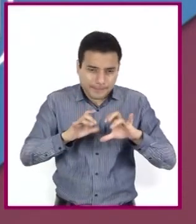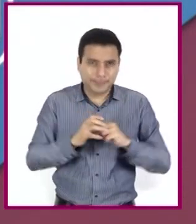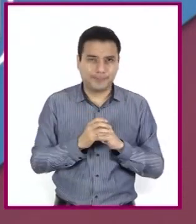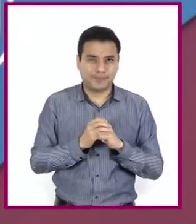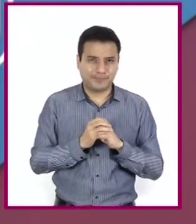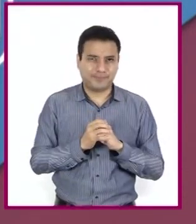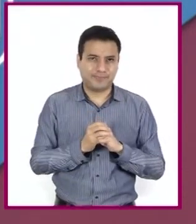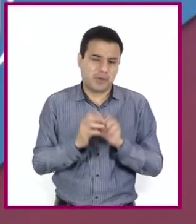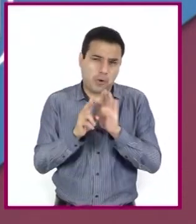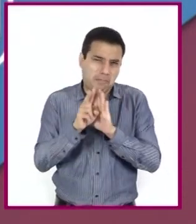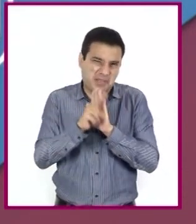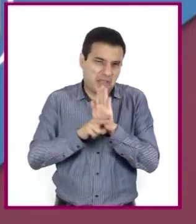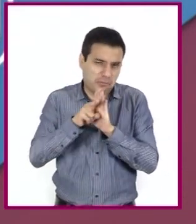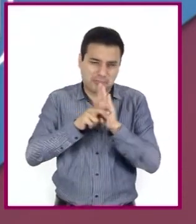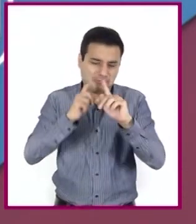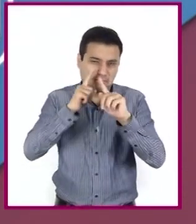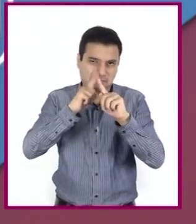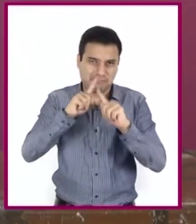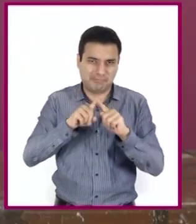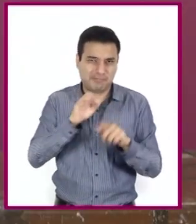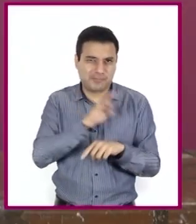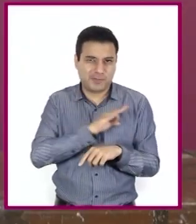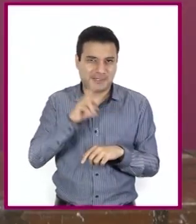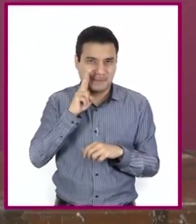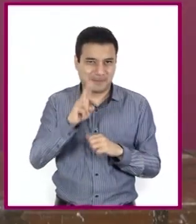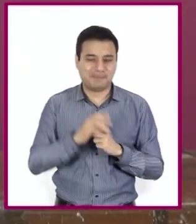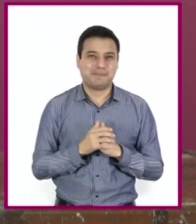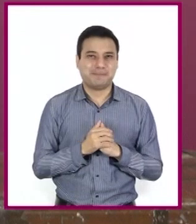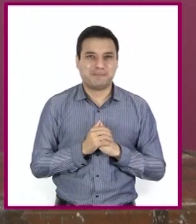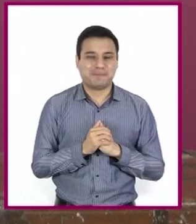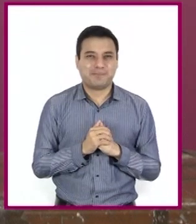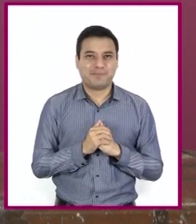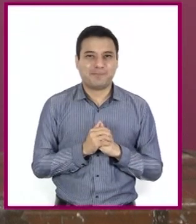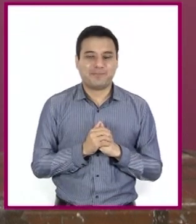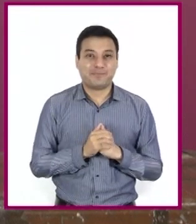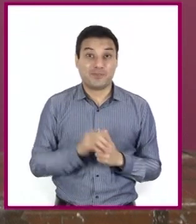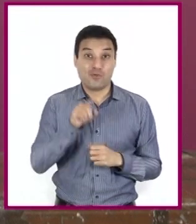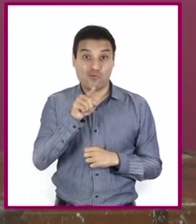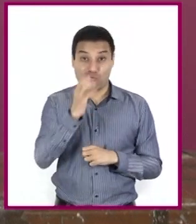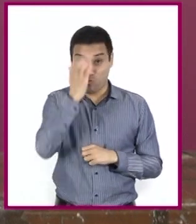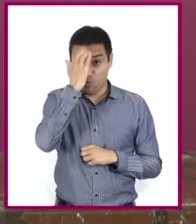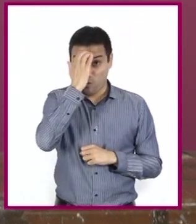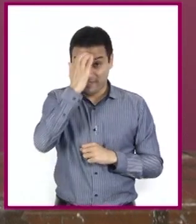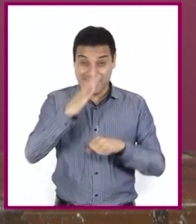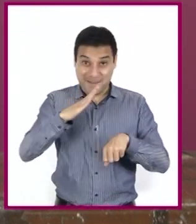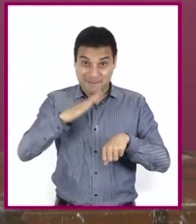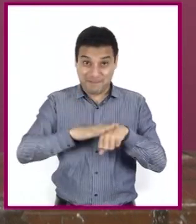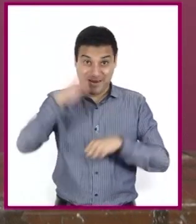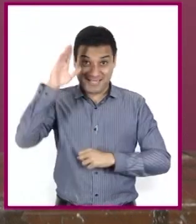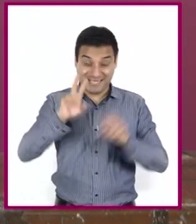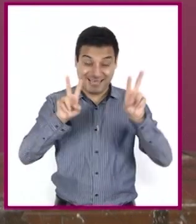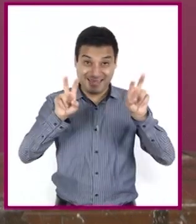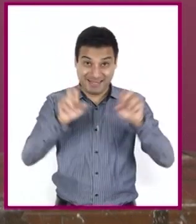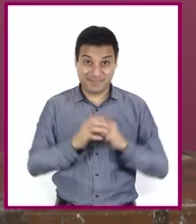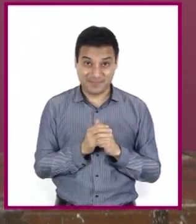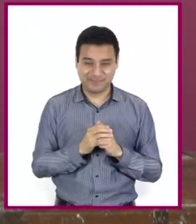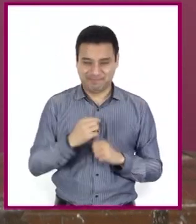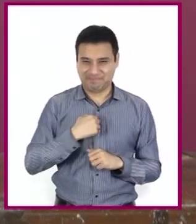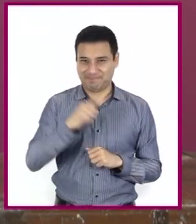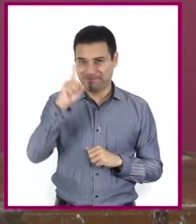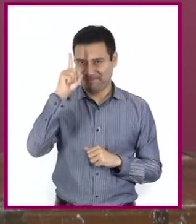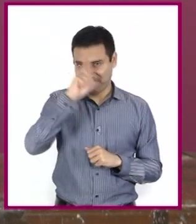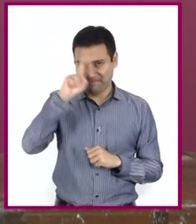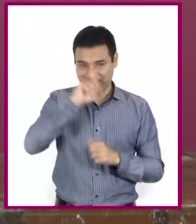y audiovisuales que tengan a la mano. Para conocer más sobre la ideología imperialista, te recomendamos